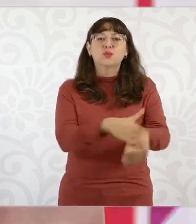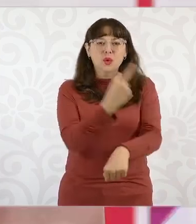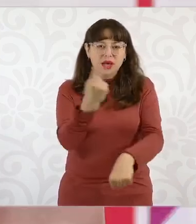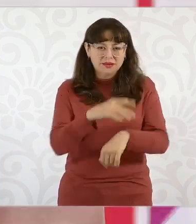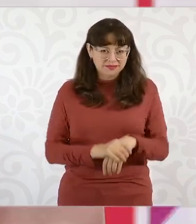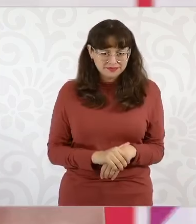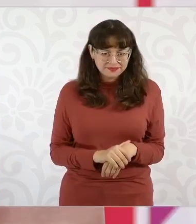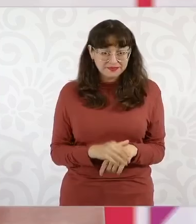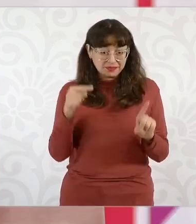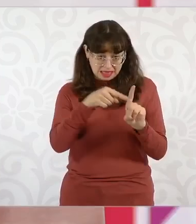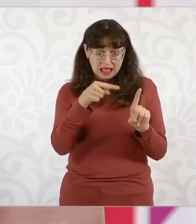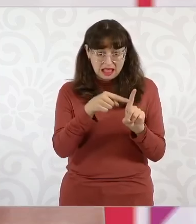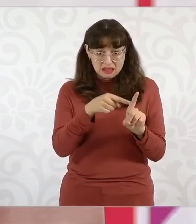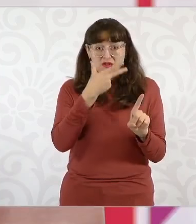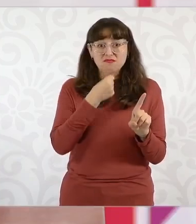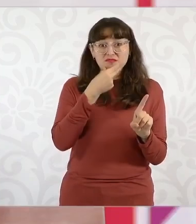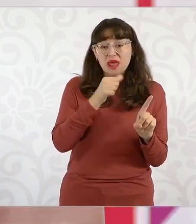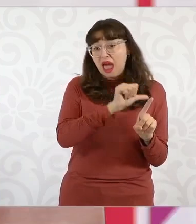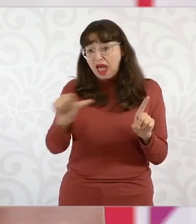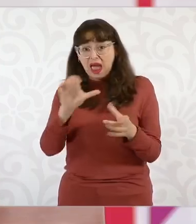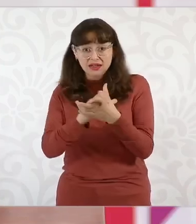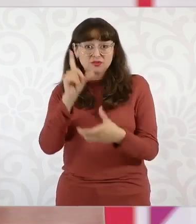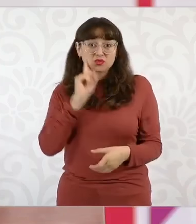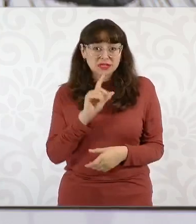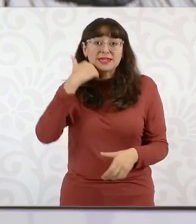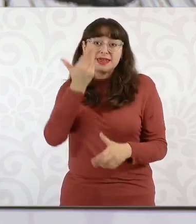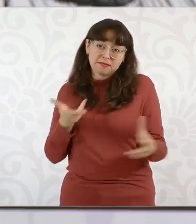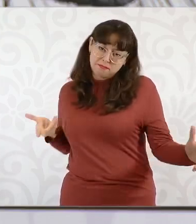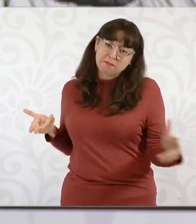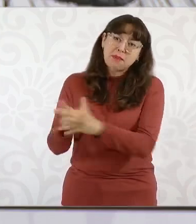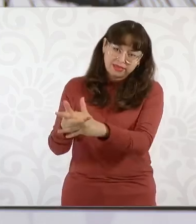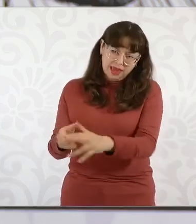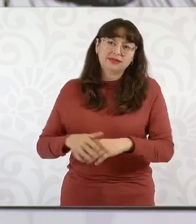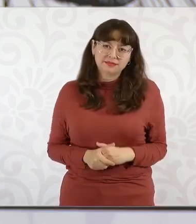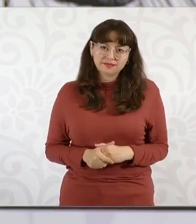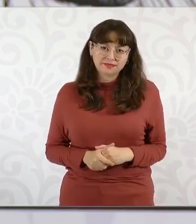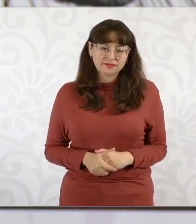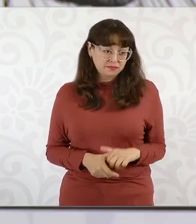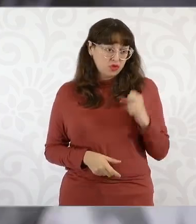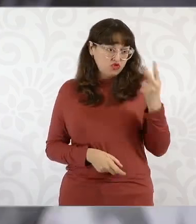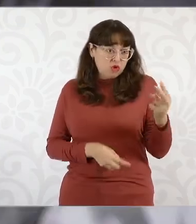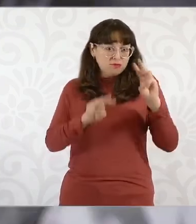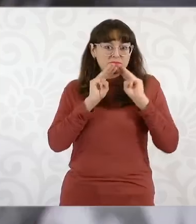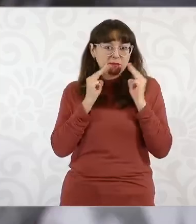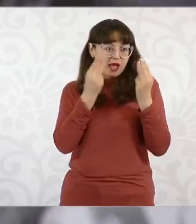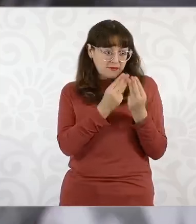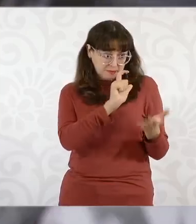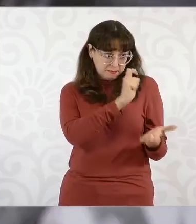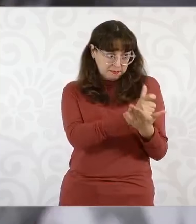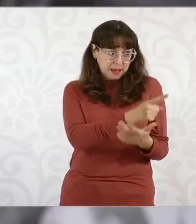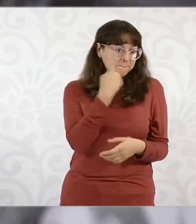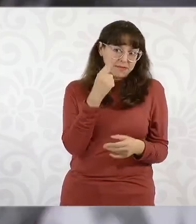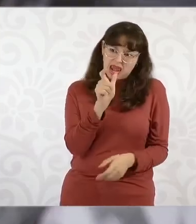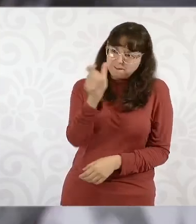su esposa de intento de feminicidio, que contrató a dos sicarios que le dispararon y